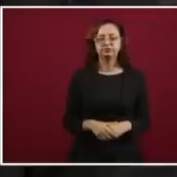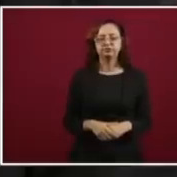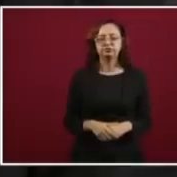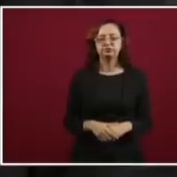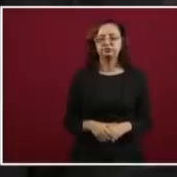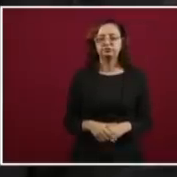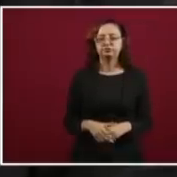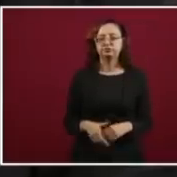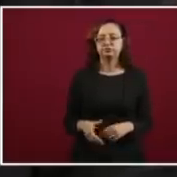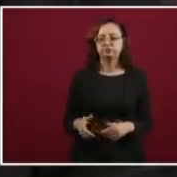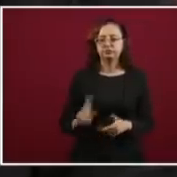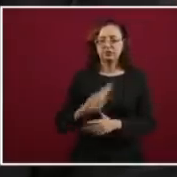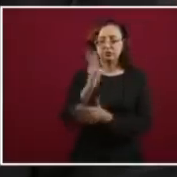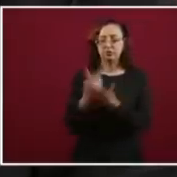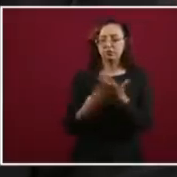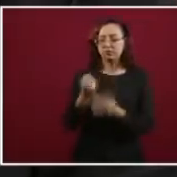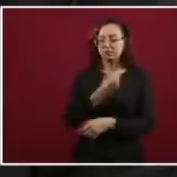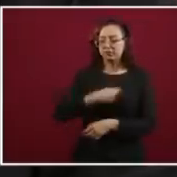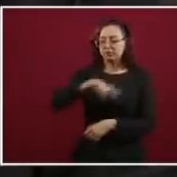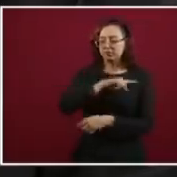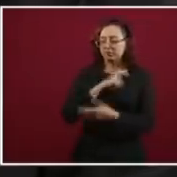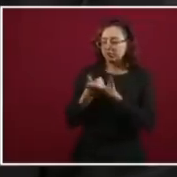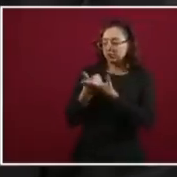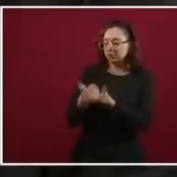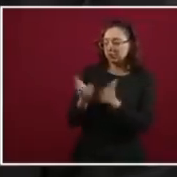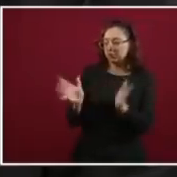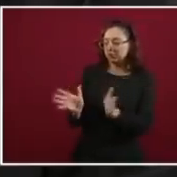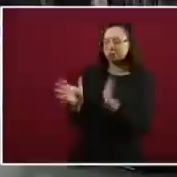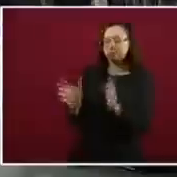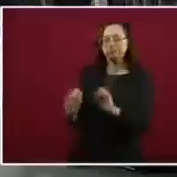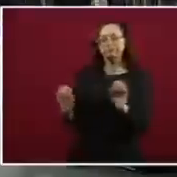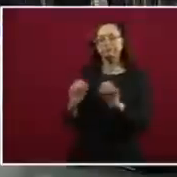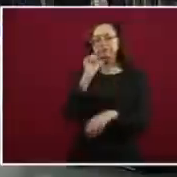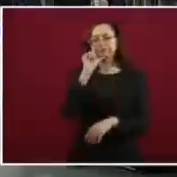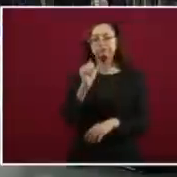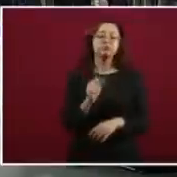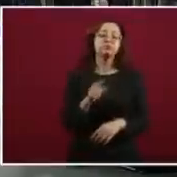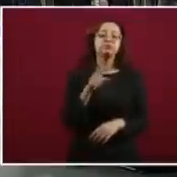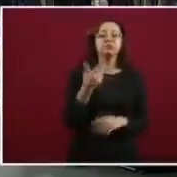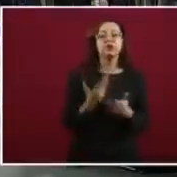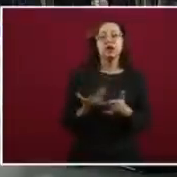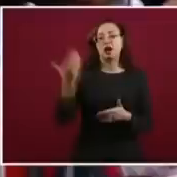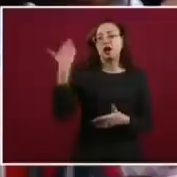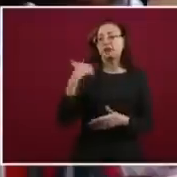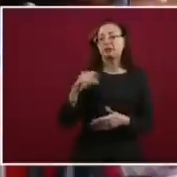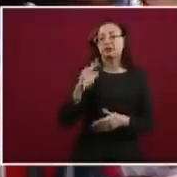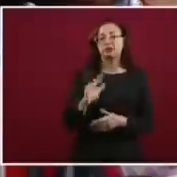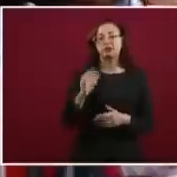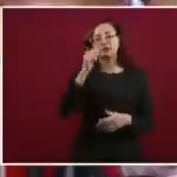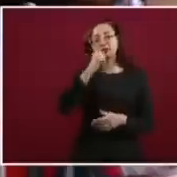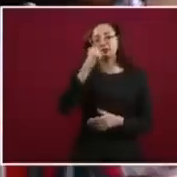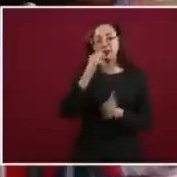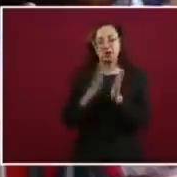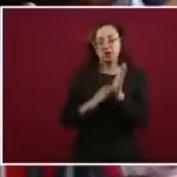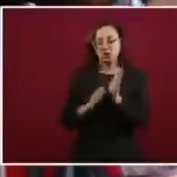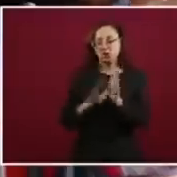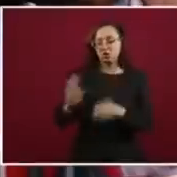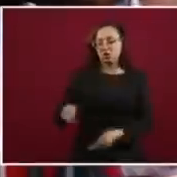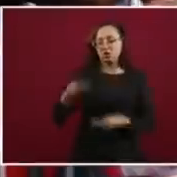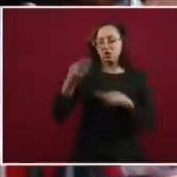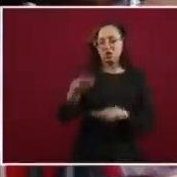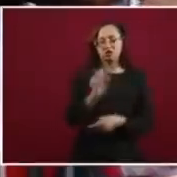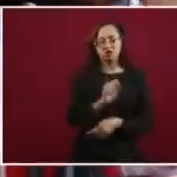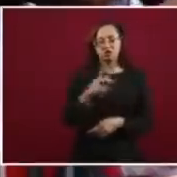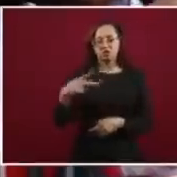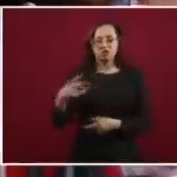los programas de salud llevaban su hijita de seguro popular eso era como lo acreditaban y entonces las atendían que